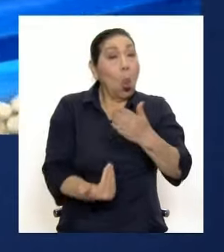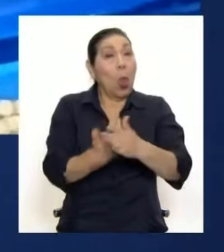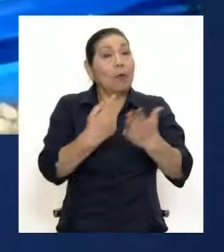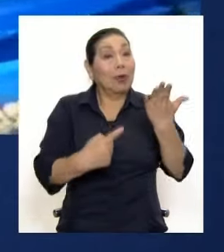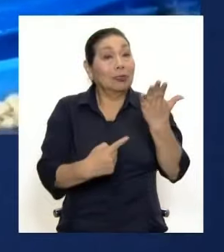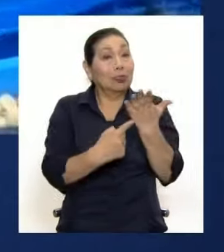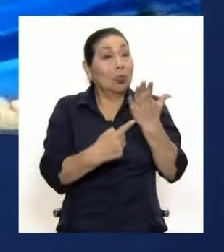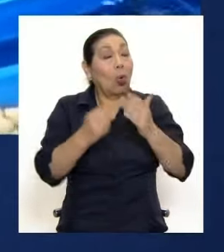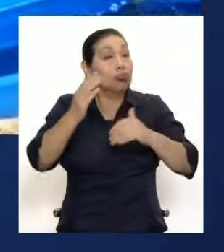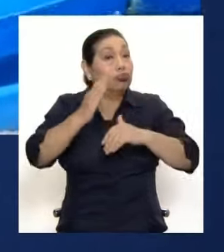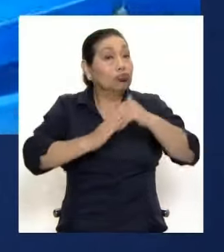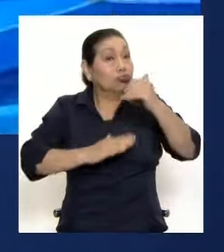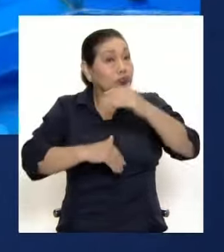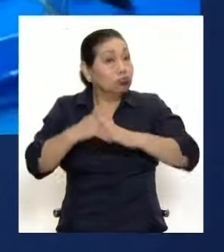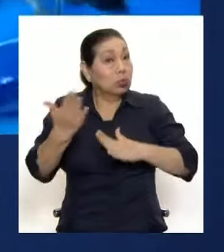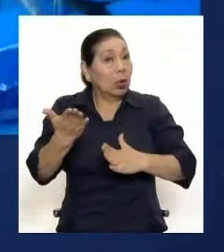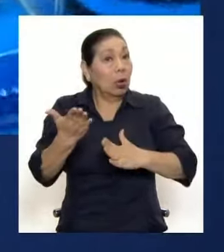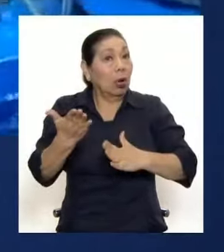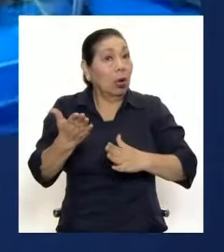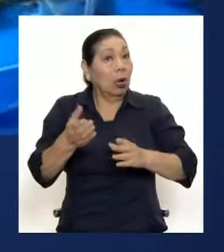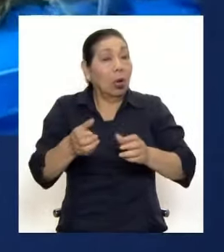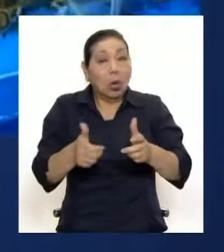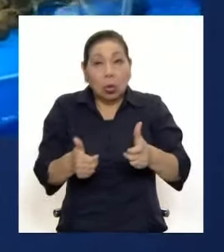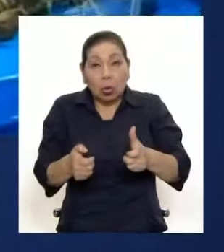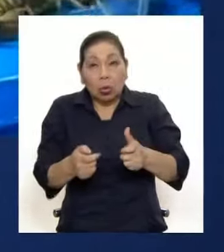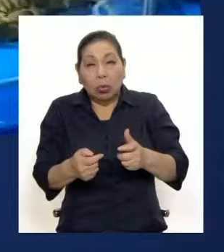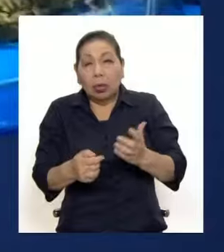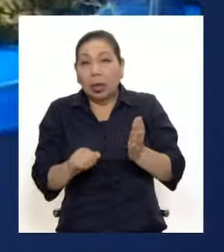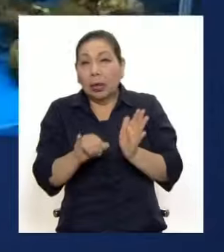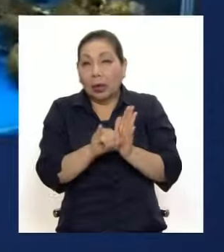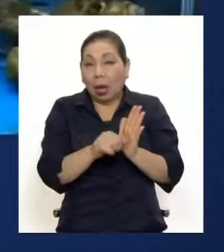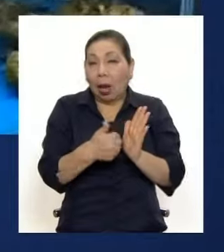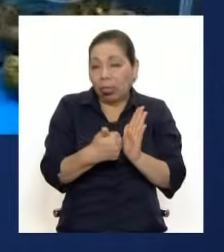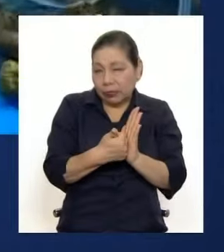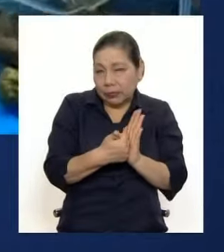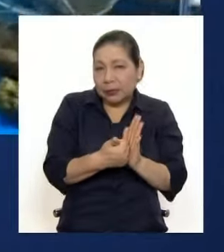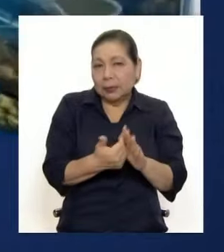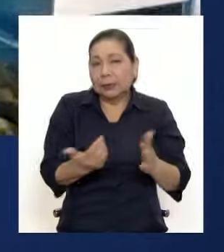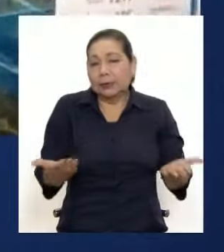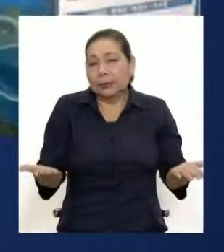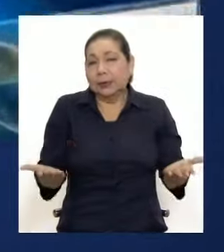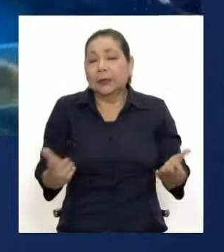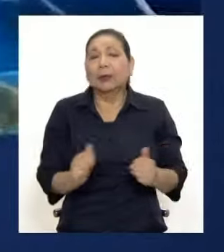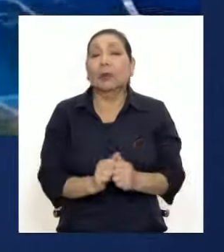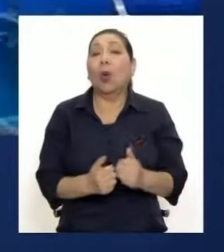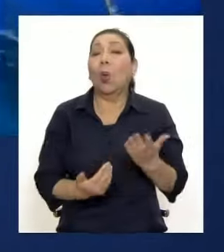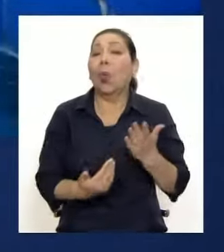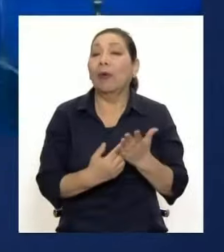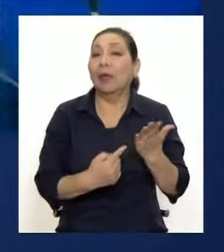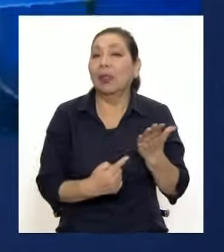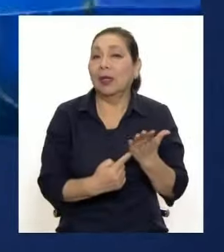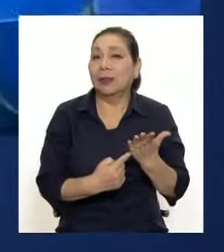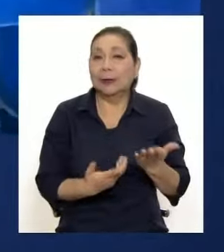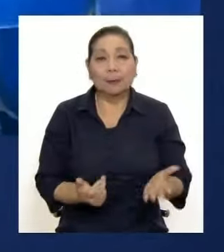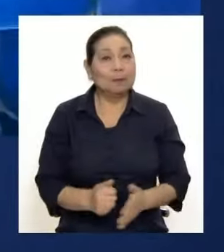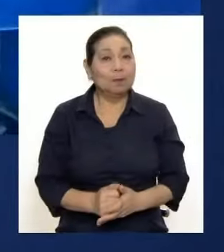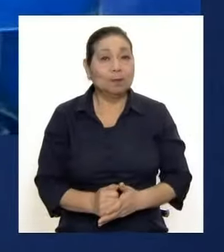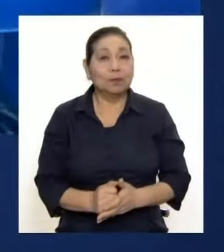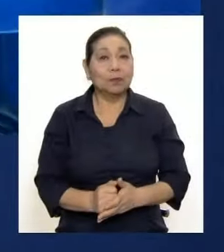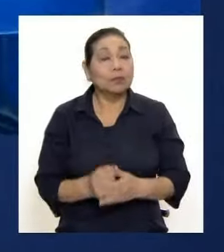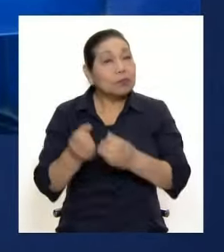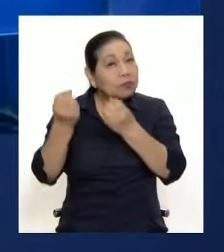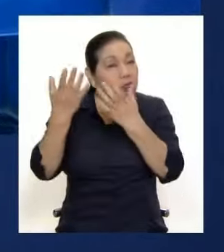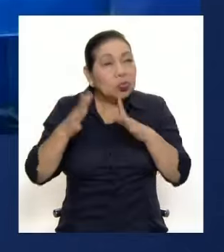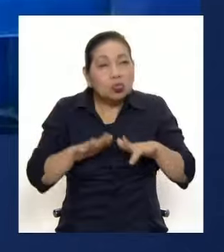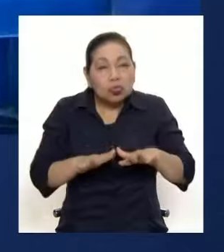nivel de construcción a nivel de Inteligencia artificial a nivel de de tecnologías eh del